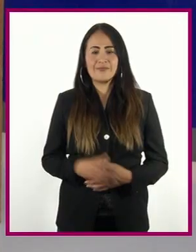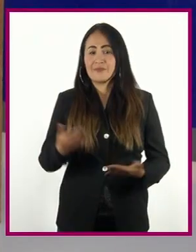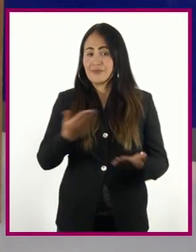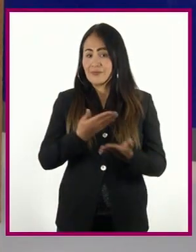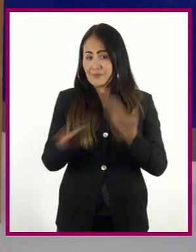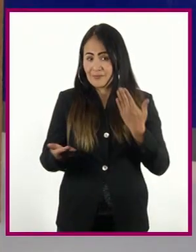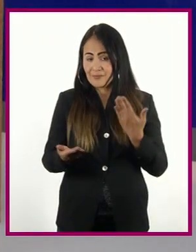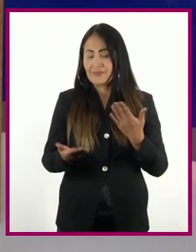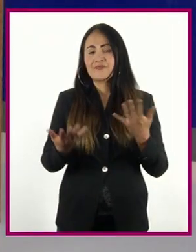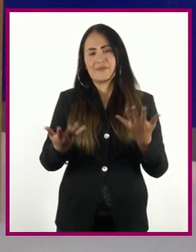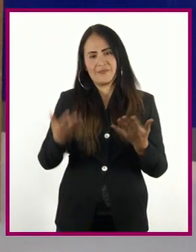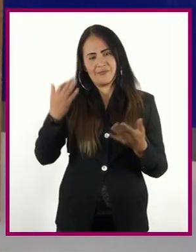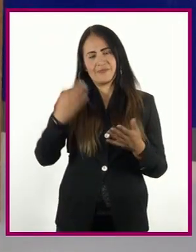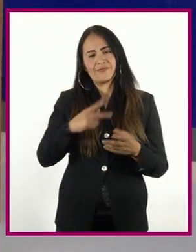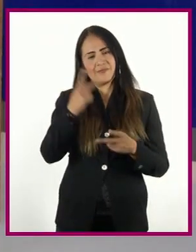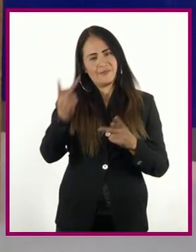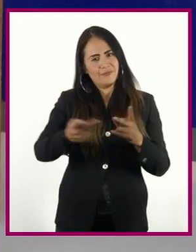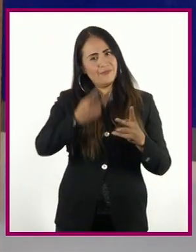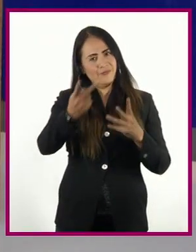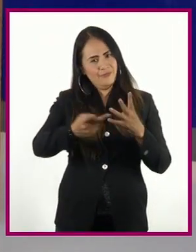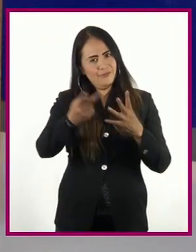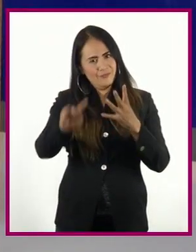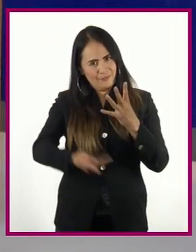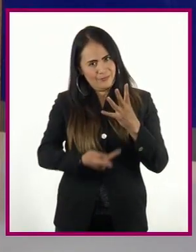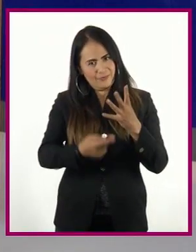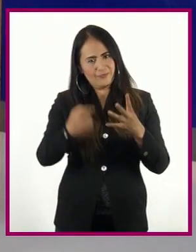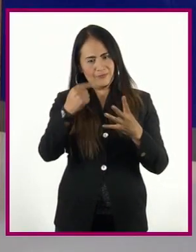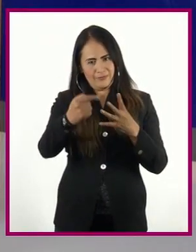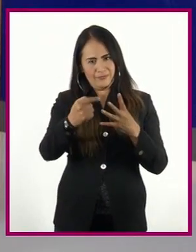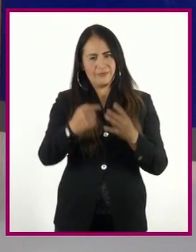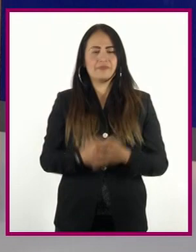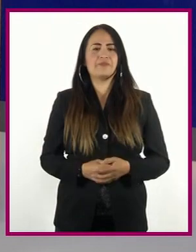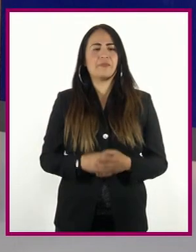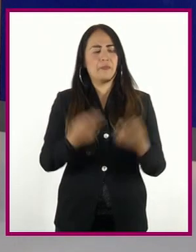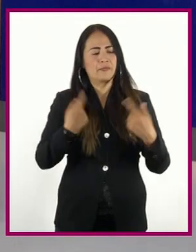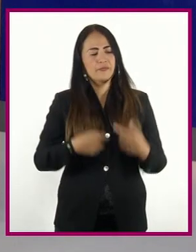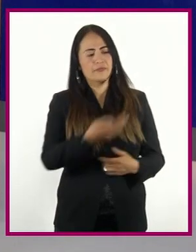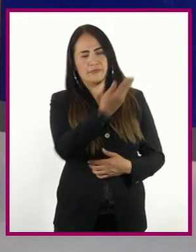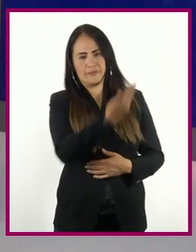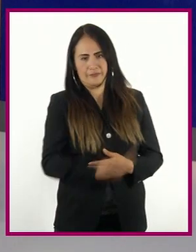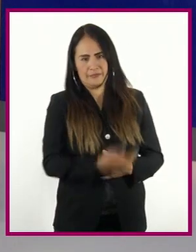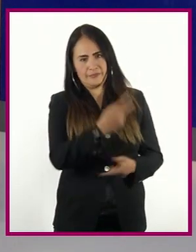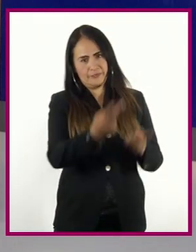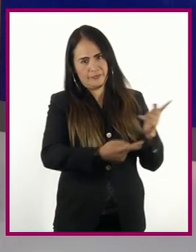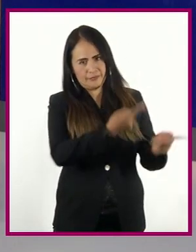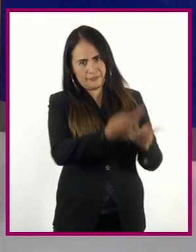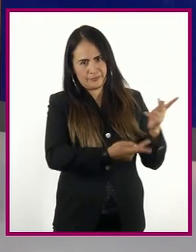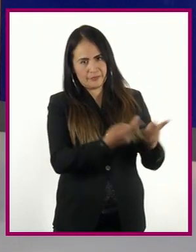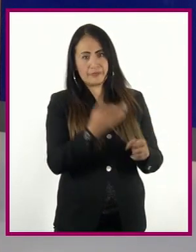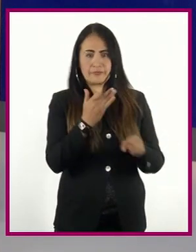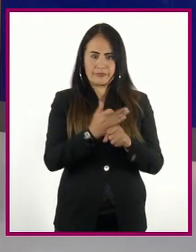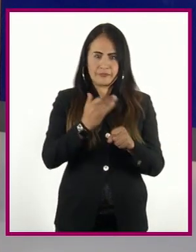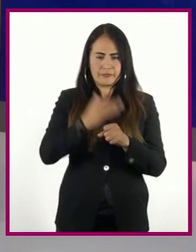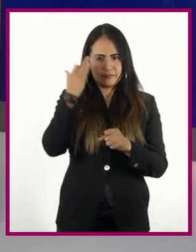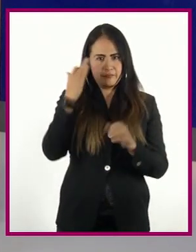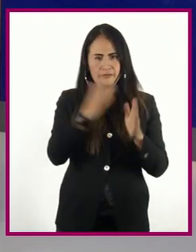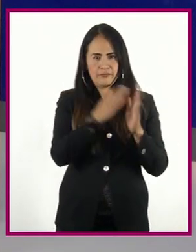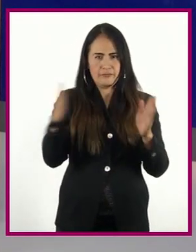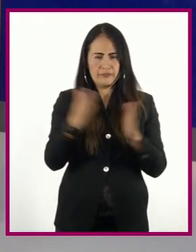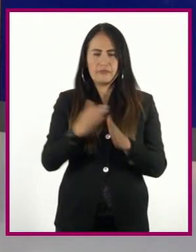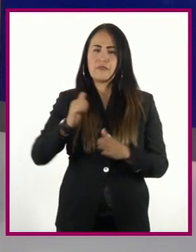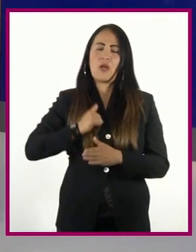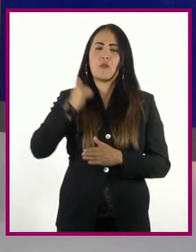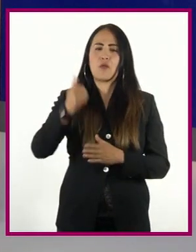Ahora es momento de formular las preguntas que van a plantear al entrevistado. Aprovecho este momento para hablar sobre